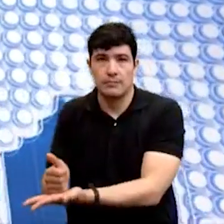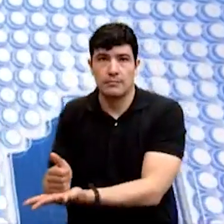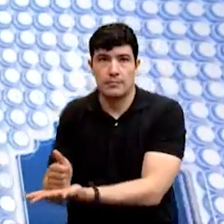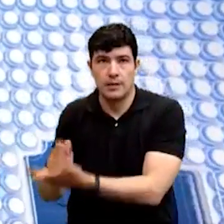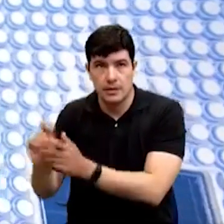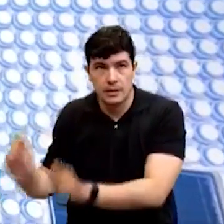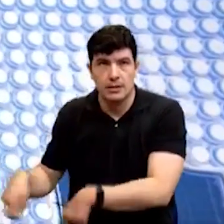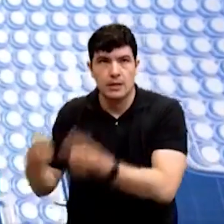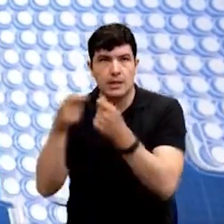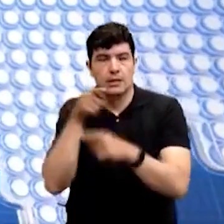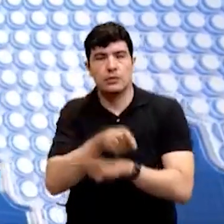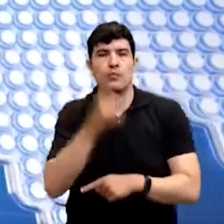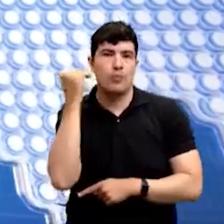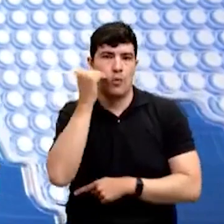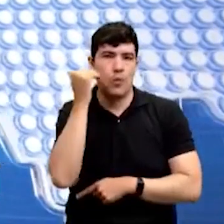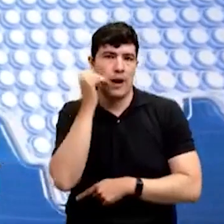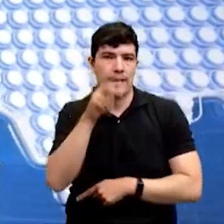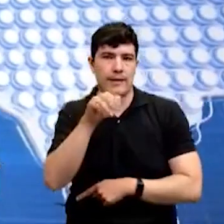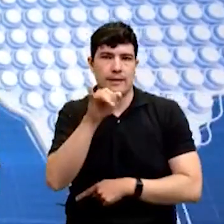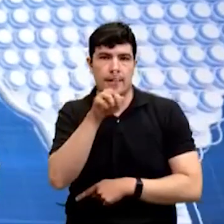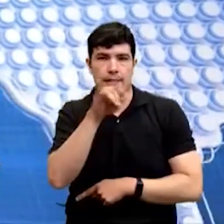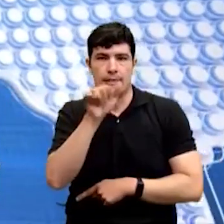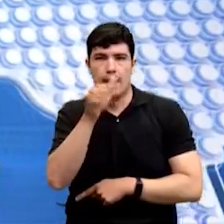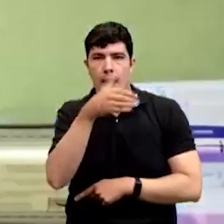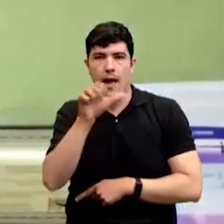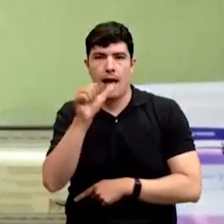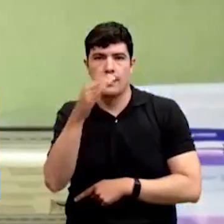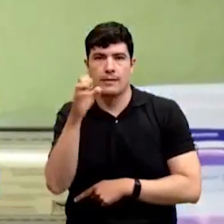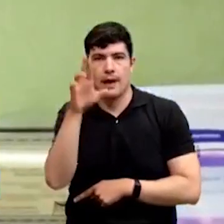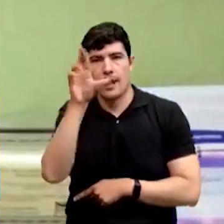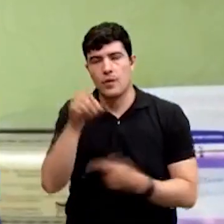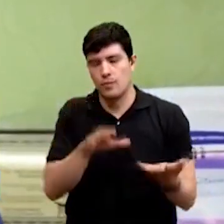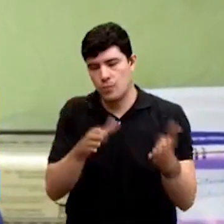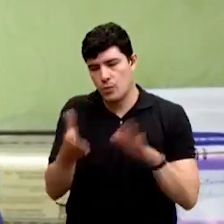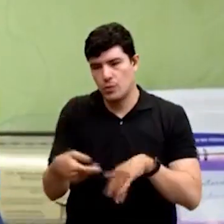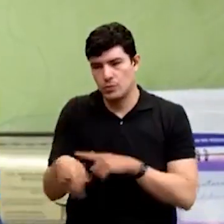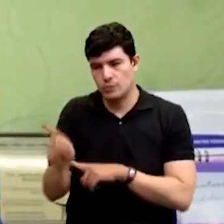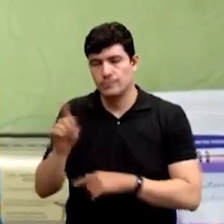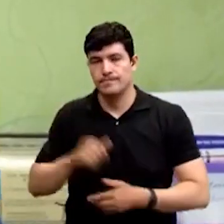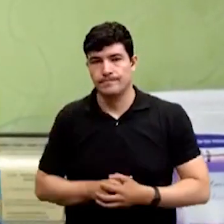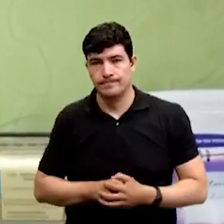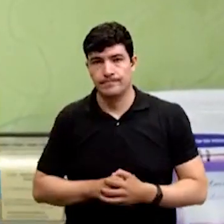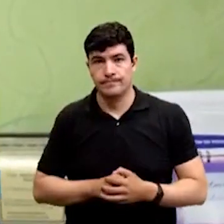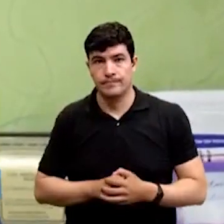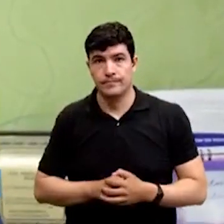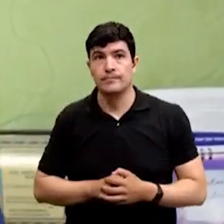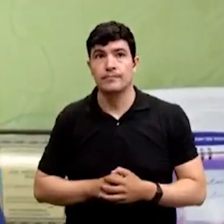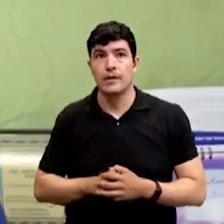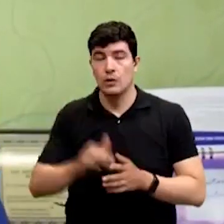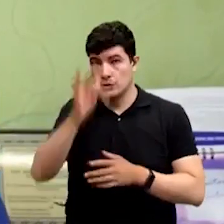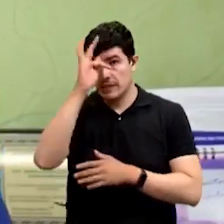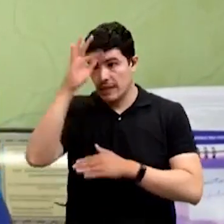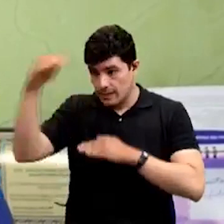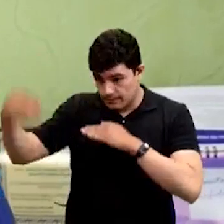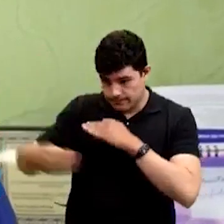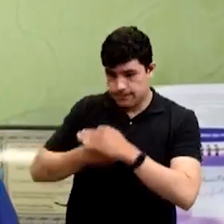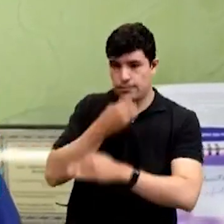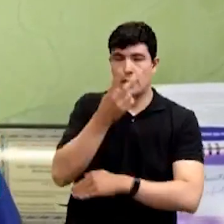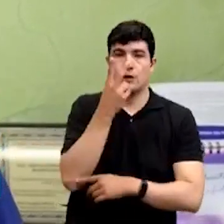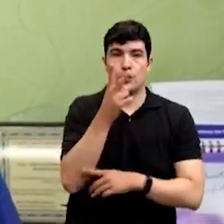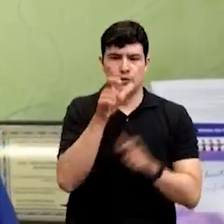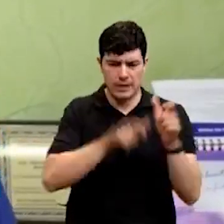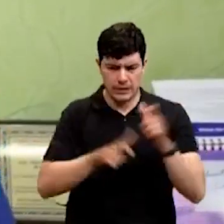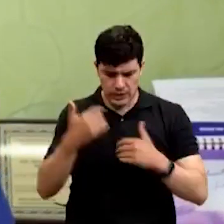Caterine Peña Acero, la mujer que perdió la vida en el lugar. Se recibieron dos personas